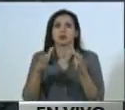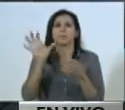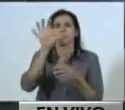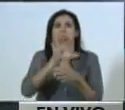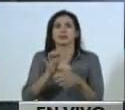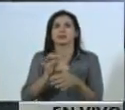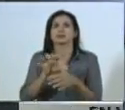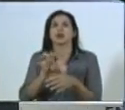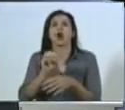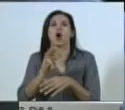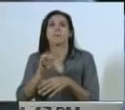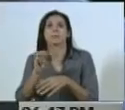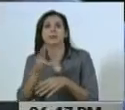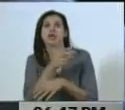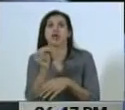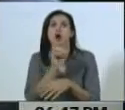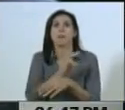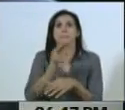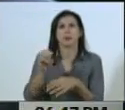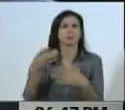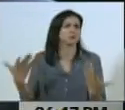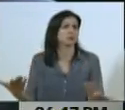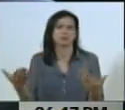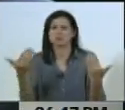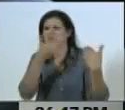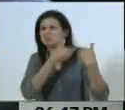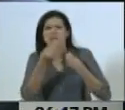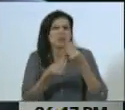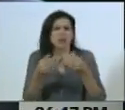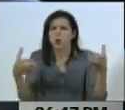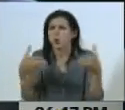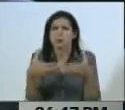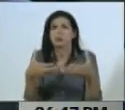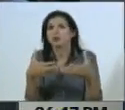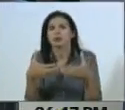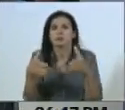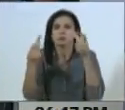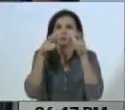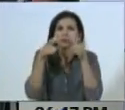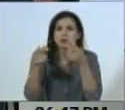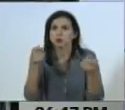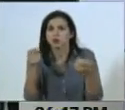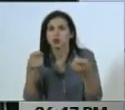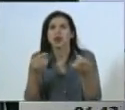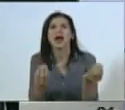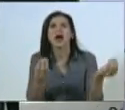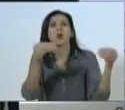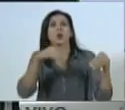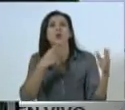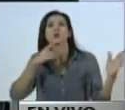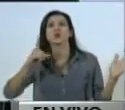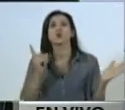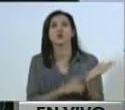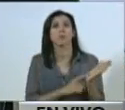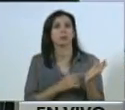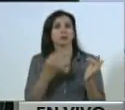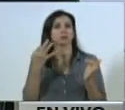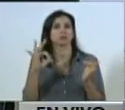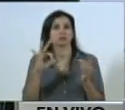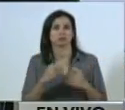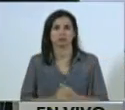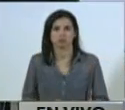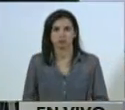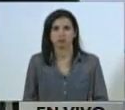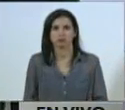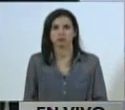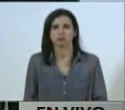cuya responsabilidad es de monitorear la aplicación del acuerdo. This is also historic because this is for the